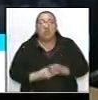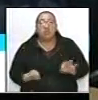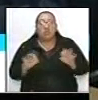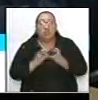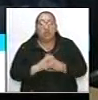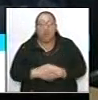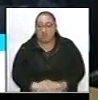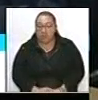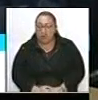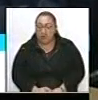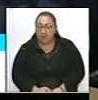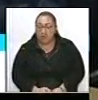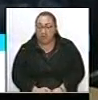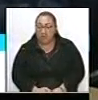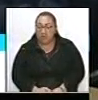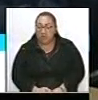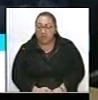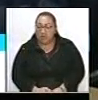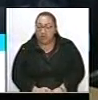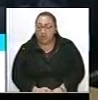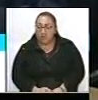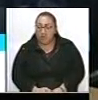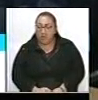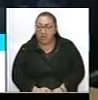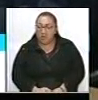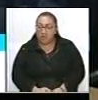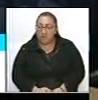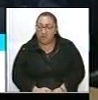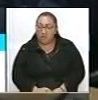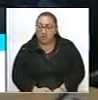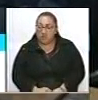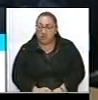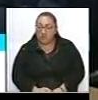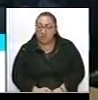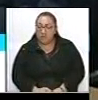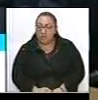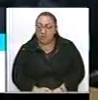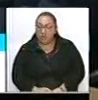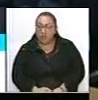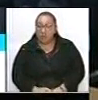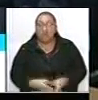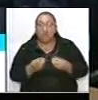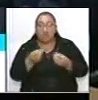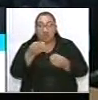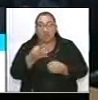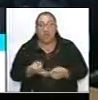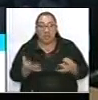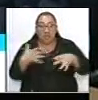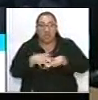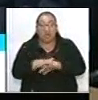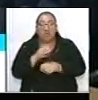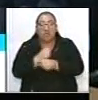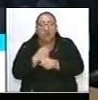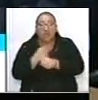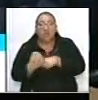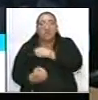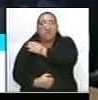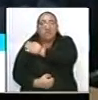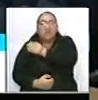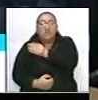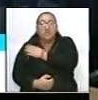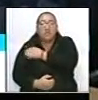importante, digo, este proyecto de ley, porque definitivamente está integrando el trabajo que